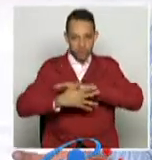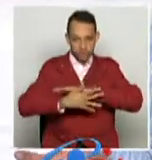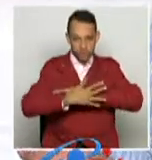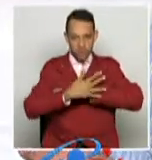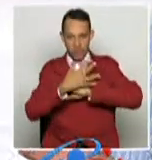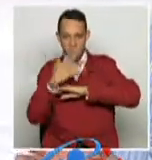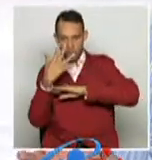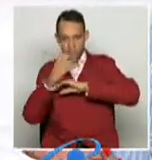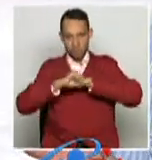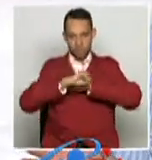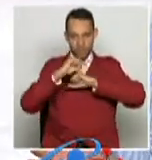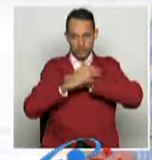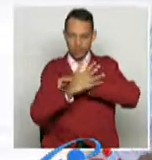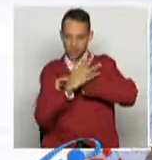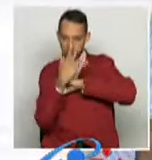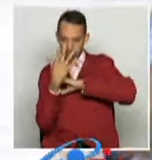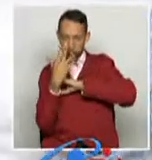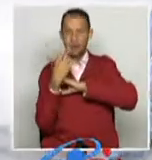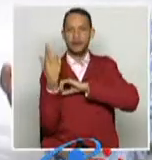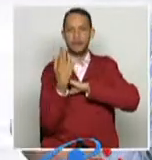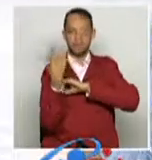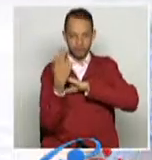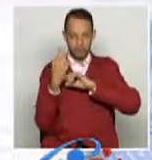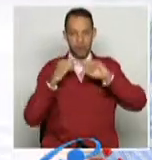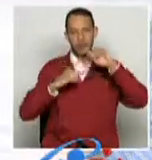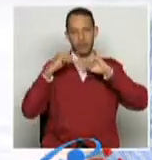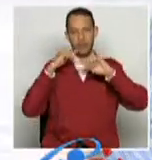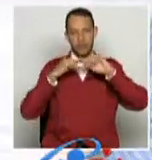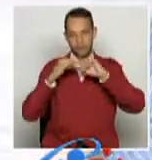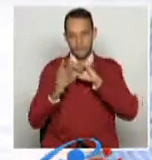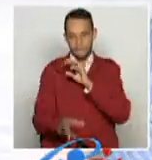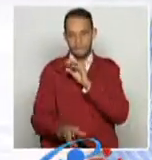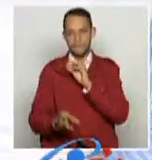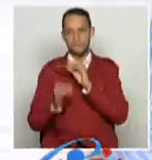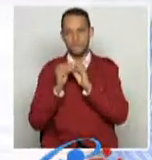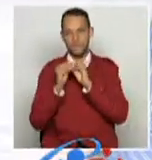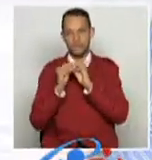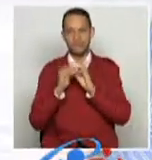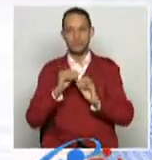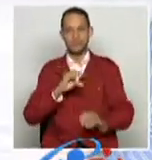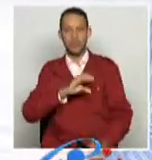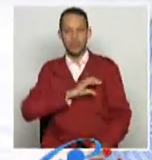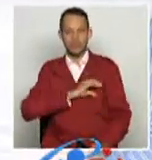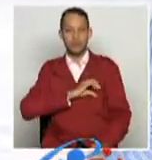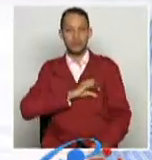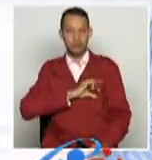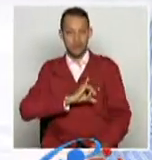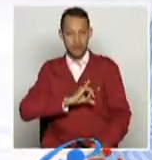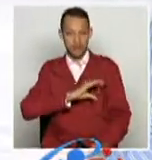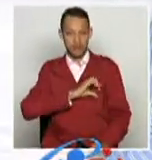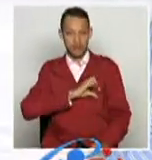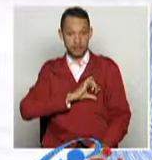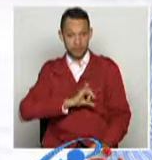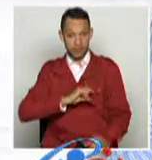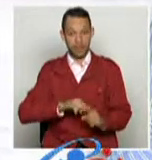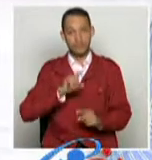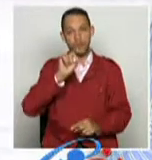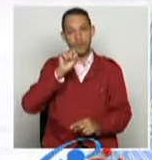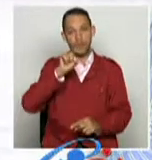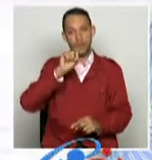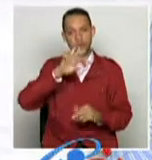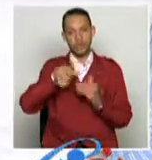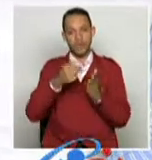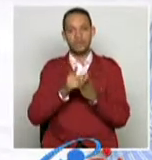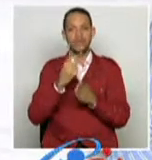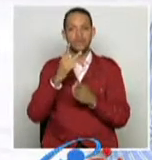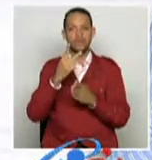viernes. Desde aquí, un saludo muy especial a toda Colombia. Y desde Telepacífico, de 11 a 12 del día,